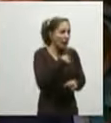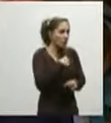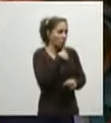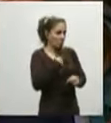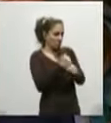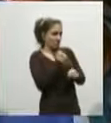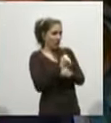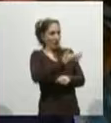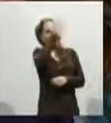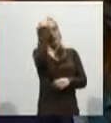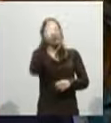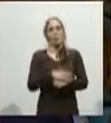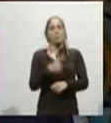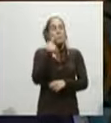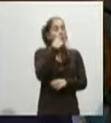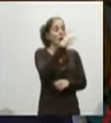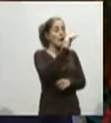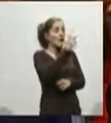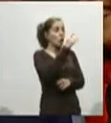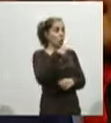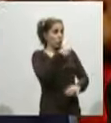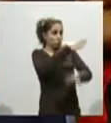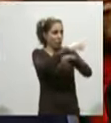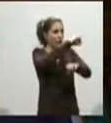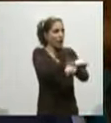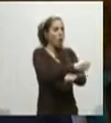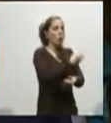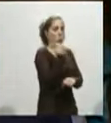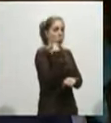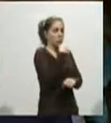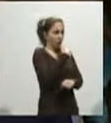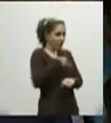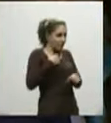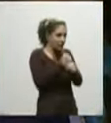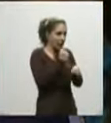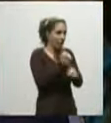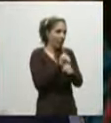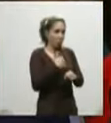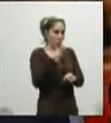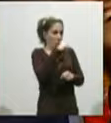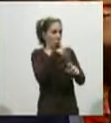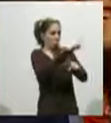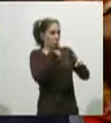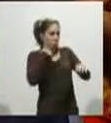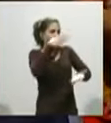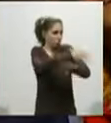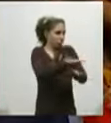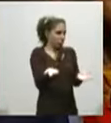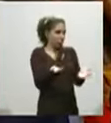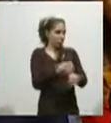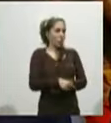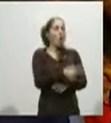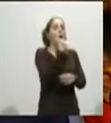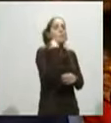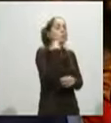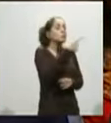Sí, Kiko, fui y me dijeron, ¿usted quiere trabajar? Digo, yo no, me llamaron ustedes. Dice, ¿usted le gusta la pintura? Digo,